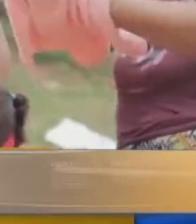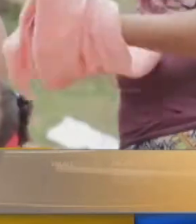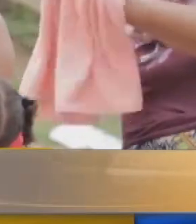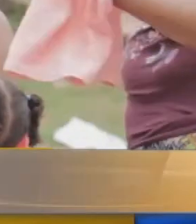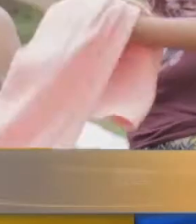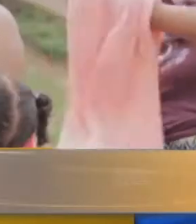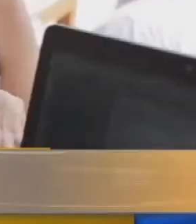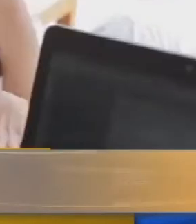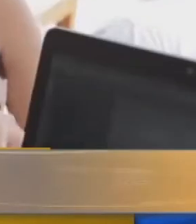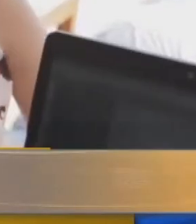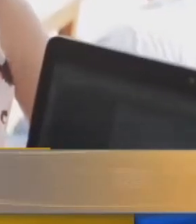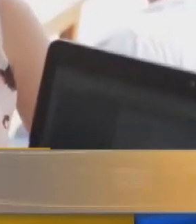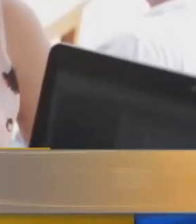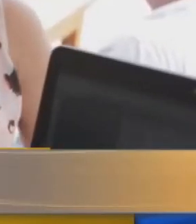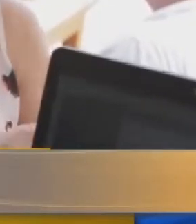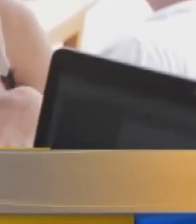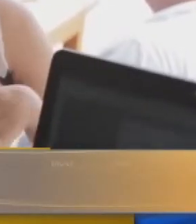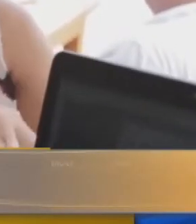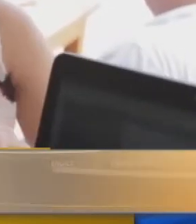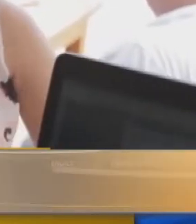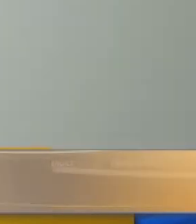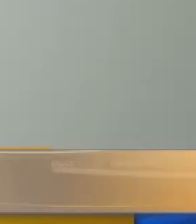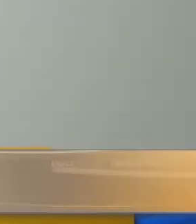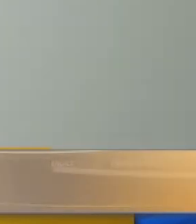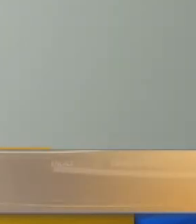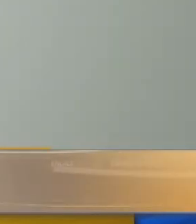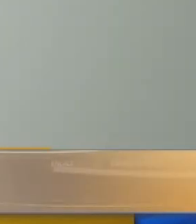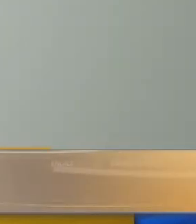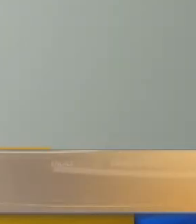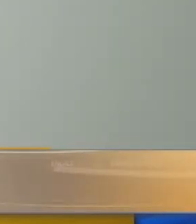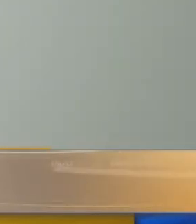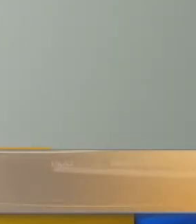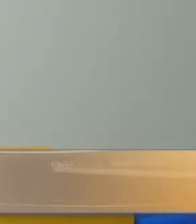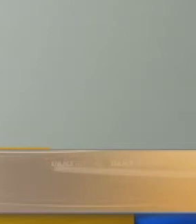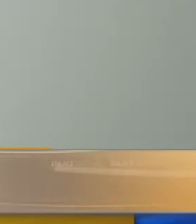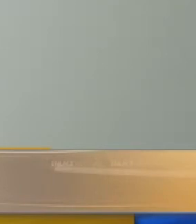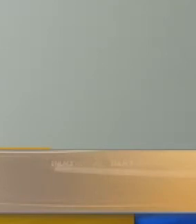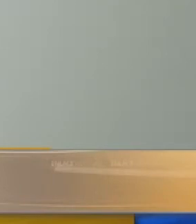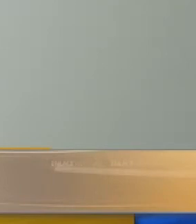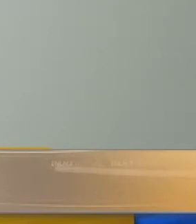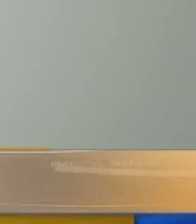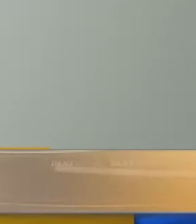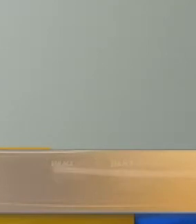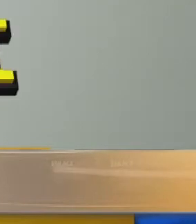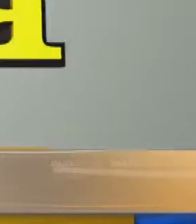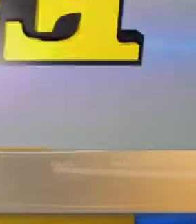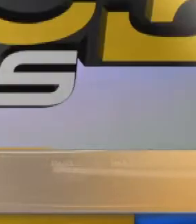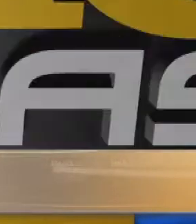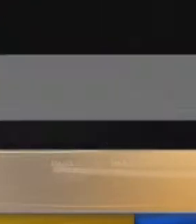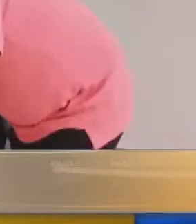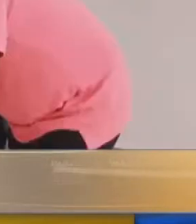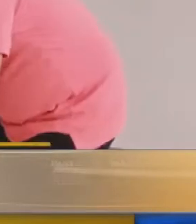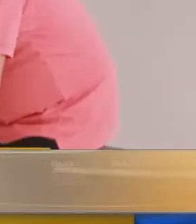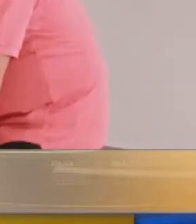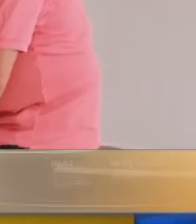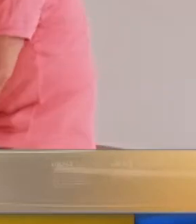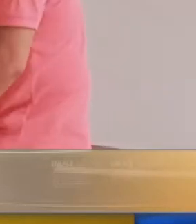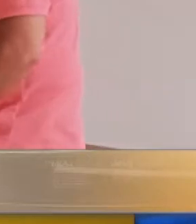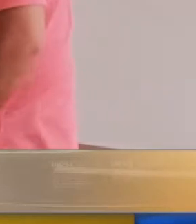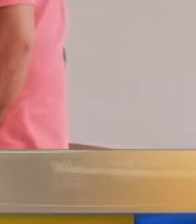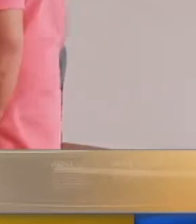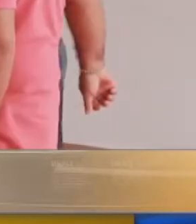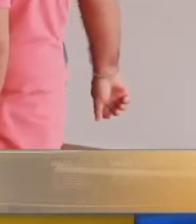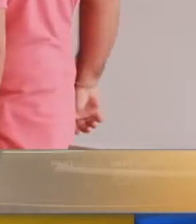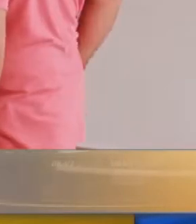atención a reclamos por la prestación de salud en Barranca Bermeja. Esa jornada está prevista para el próximo viernes. Se cumple